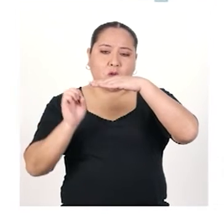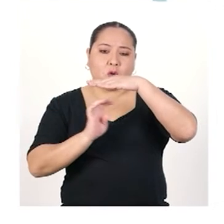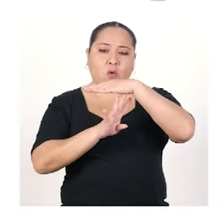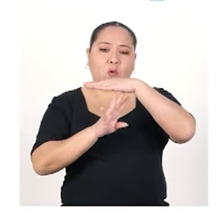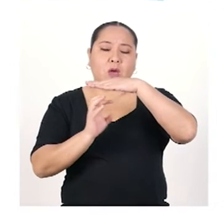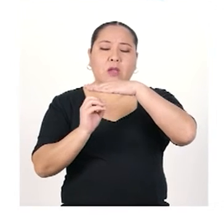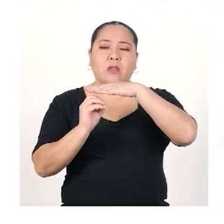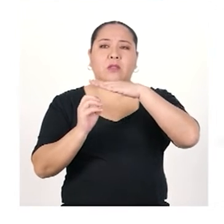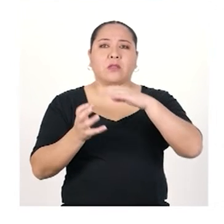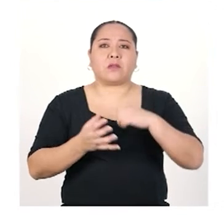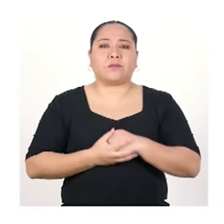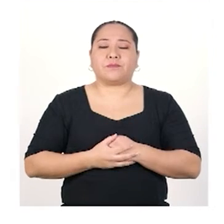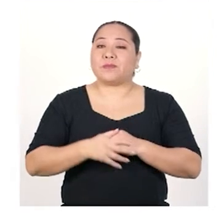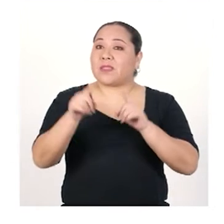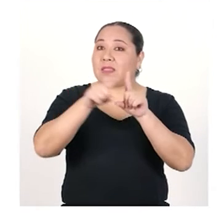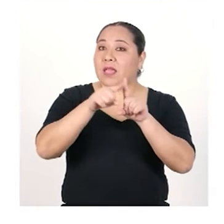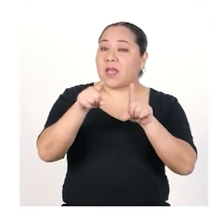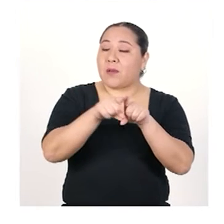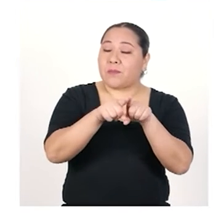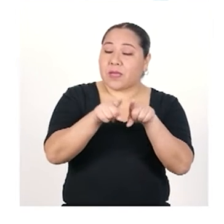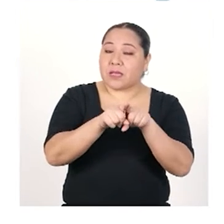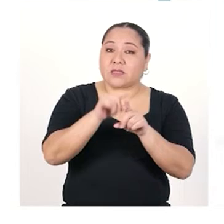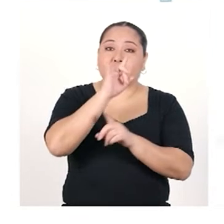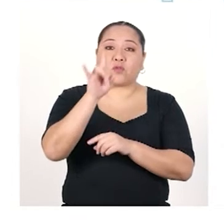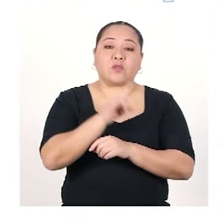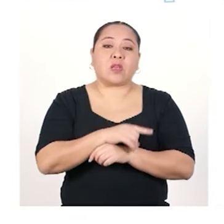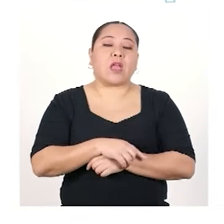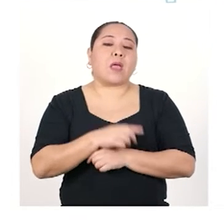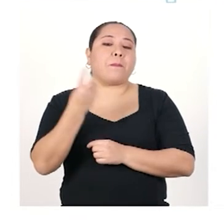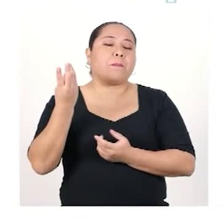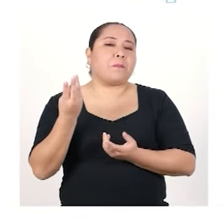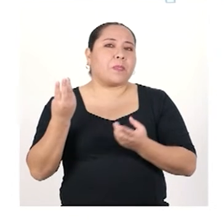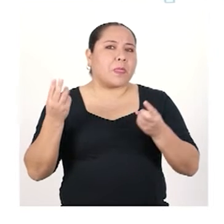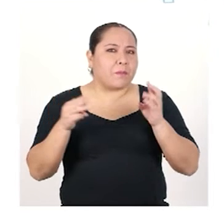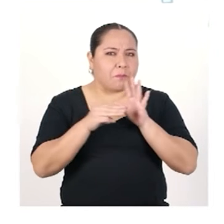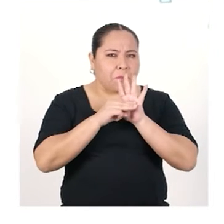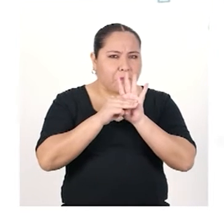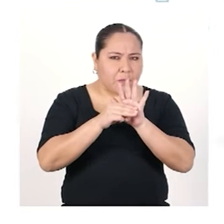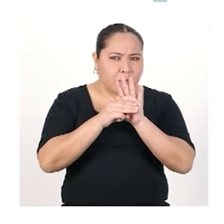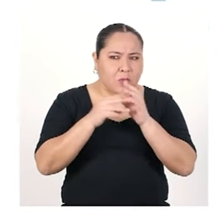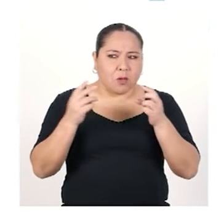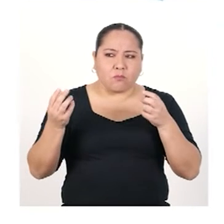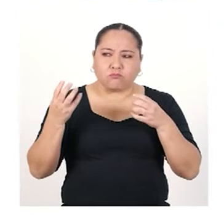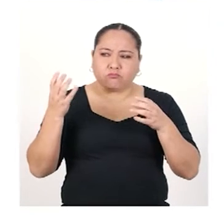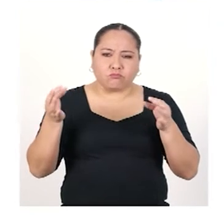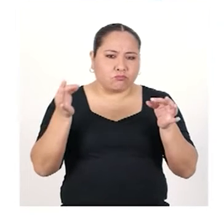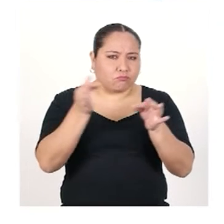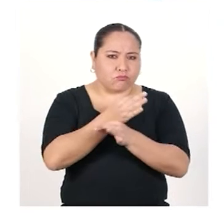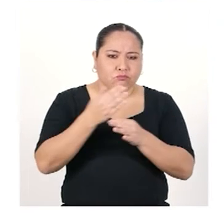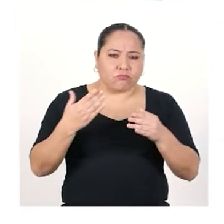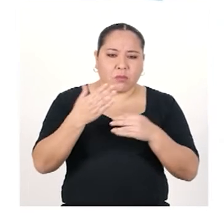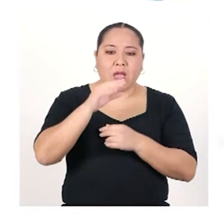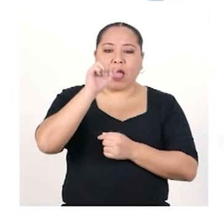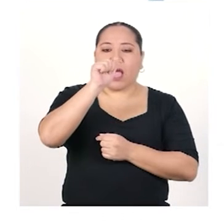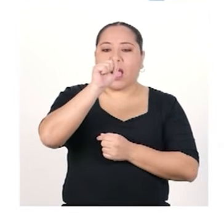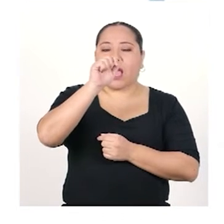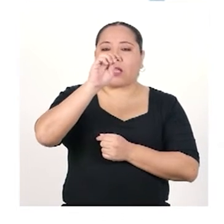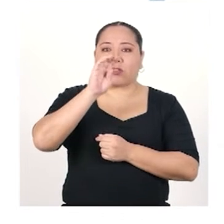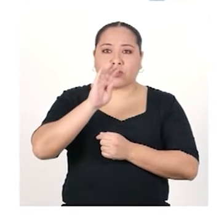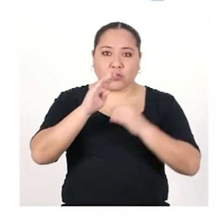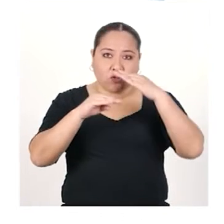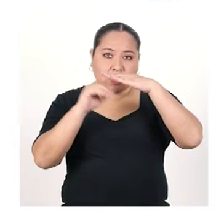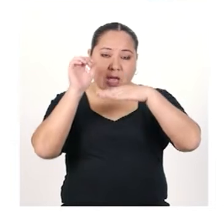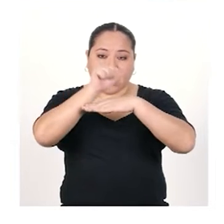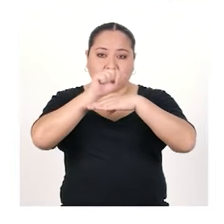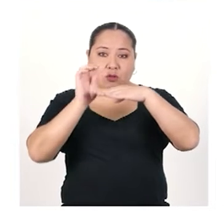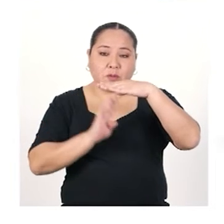sobre 40. También se puede usar el método de productos cruzados, es decir, A sobre B se suma